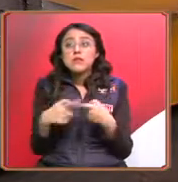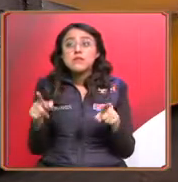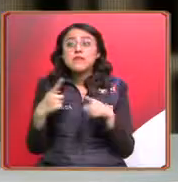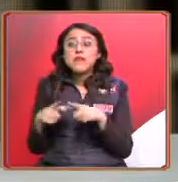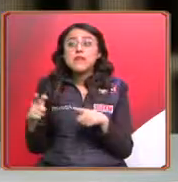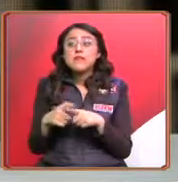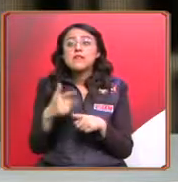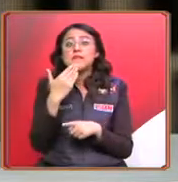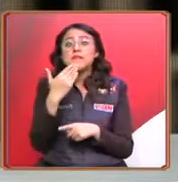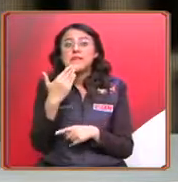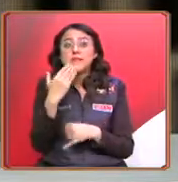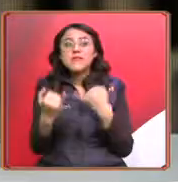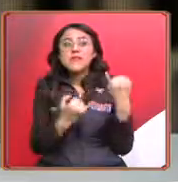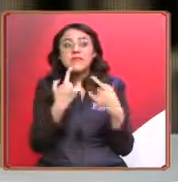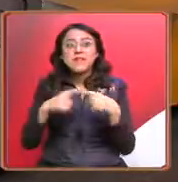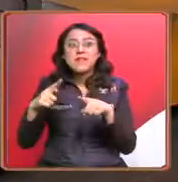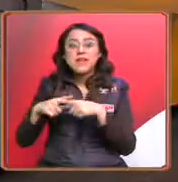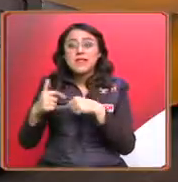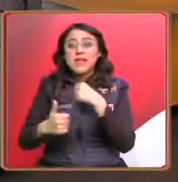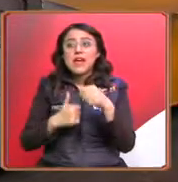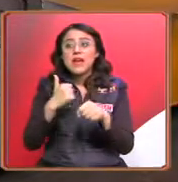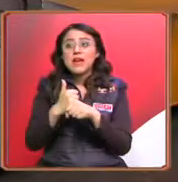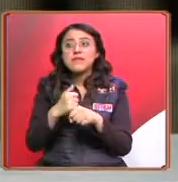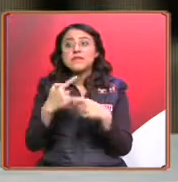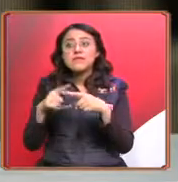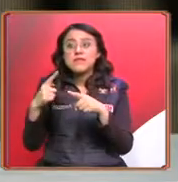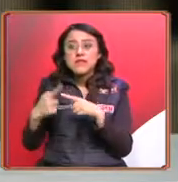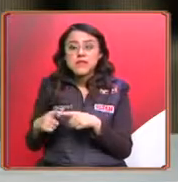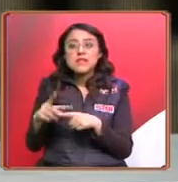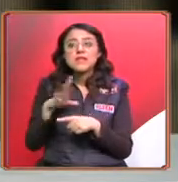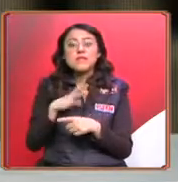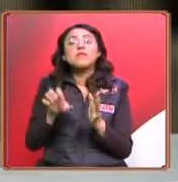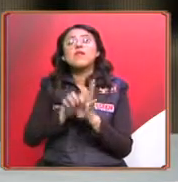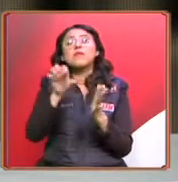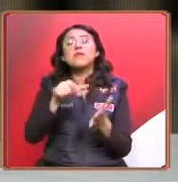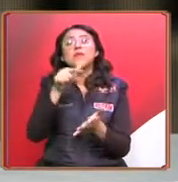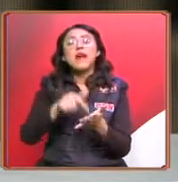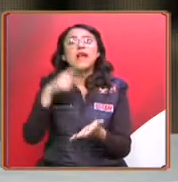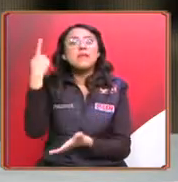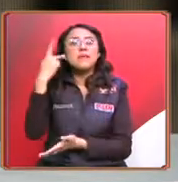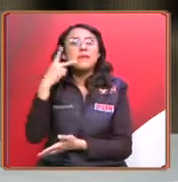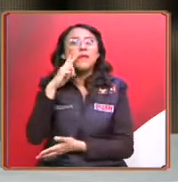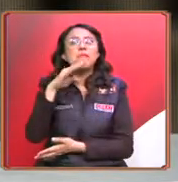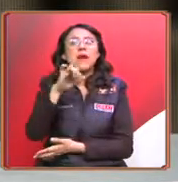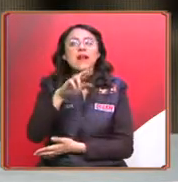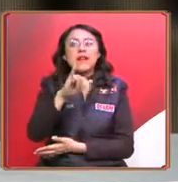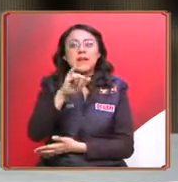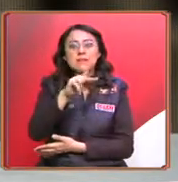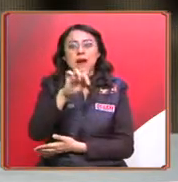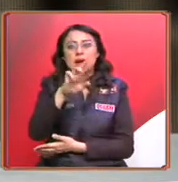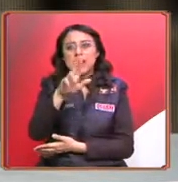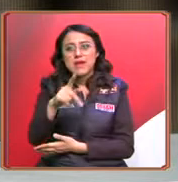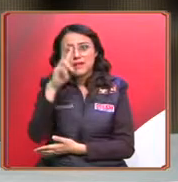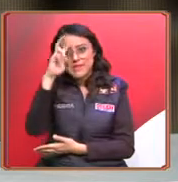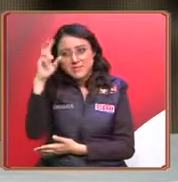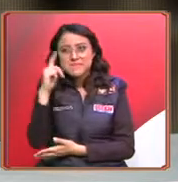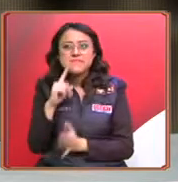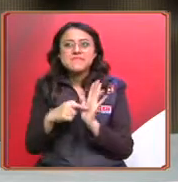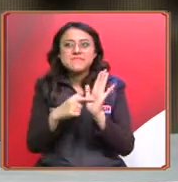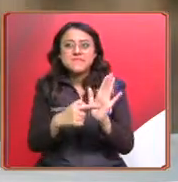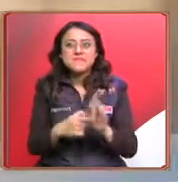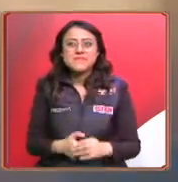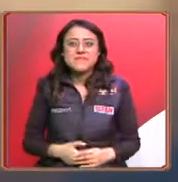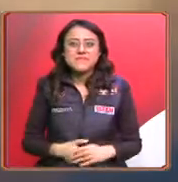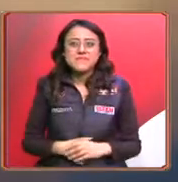decía que así se ha vivido el juguetón en otros años. Por ejemplo, ¿qué tal si recordamos Puebla? Marini Parrea nos prepara una nota sobre ello.